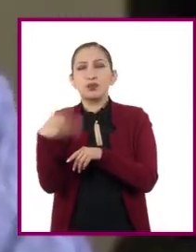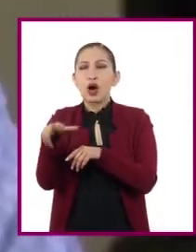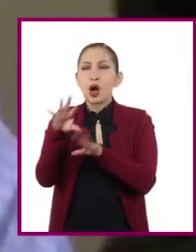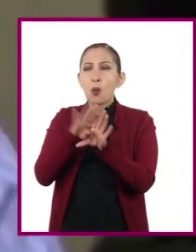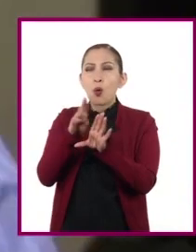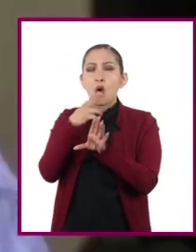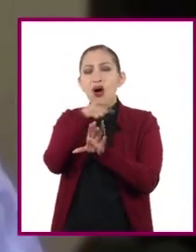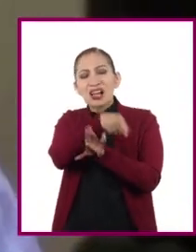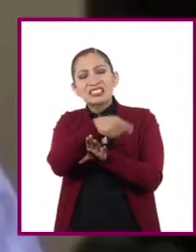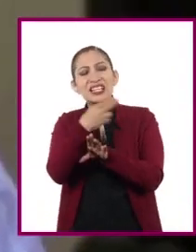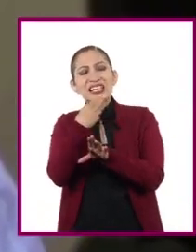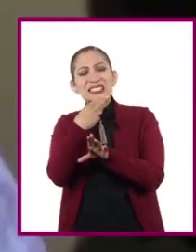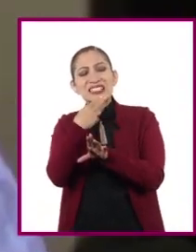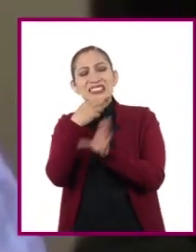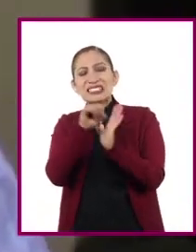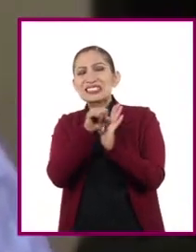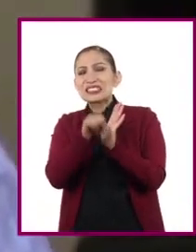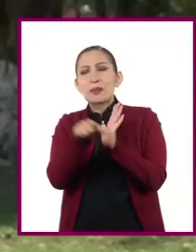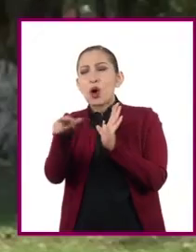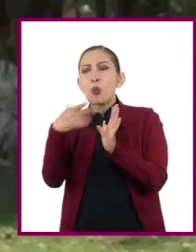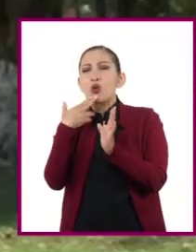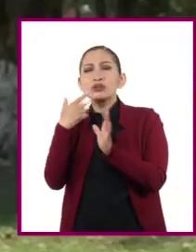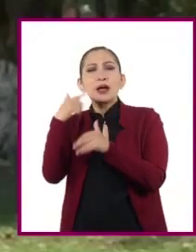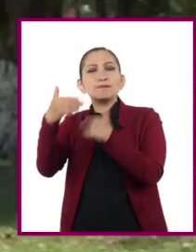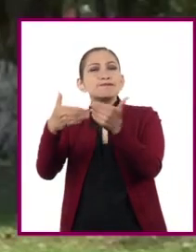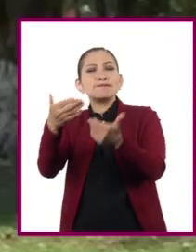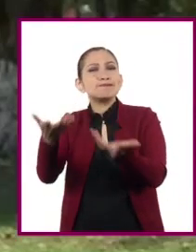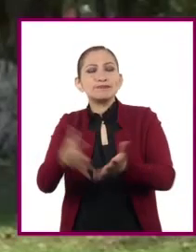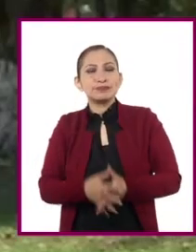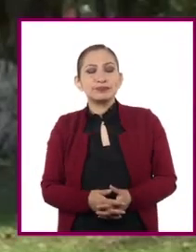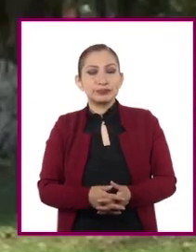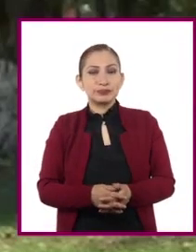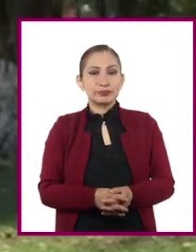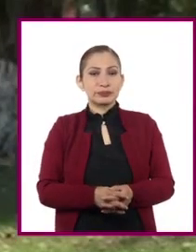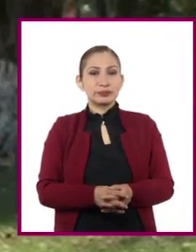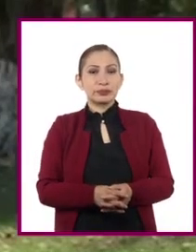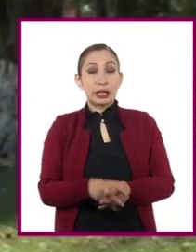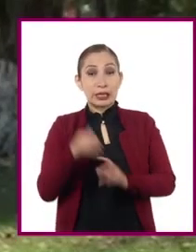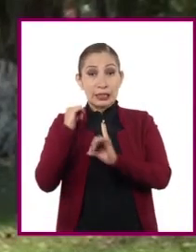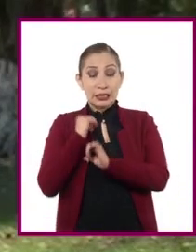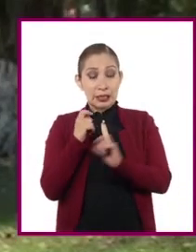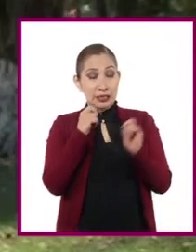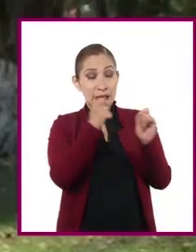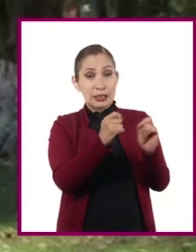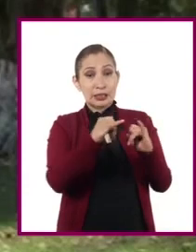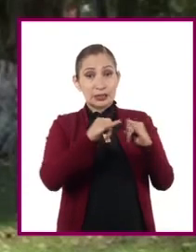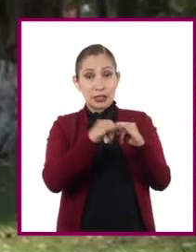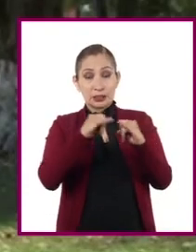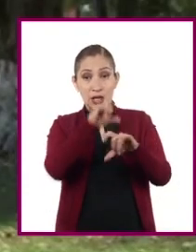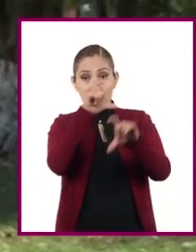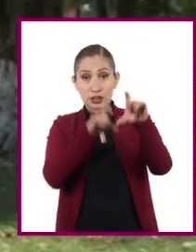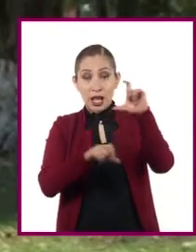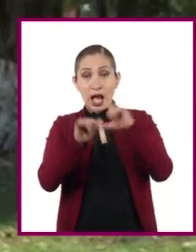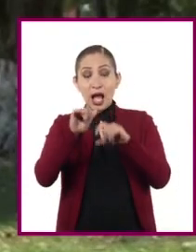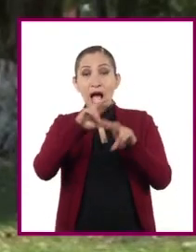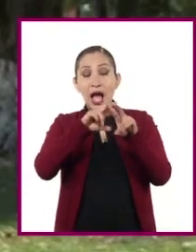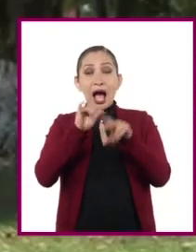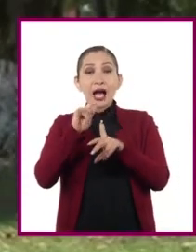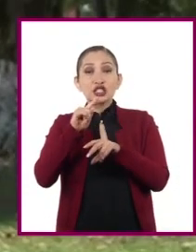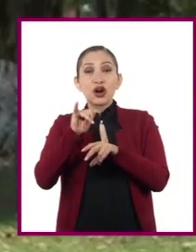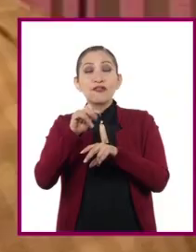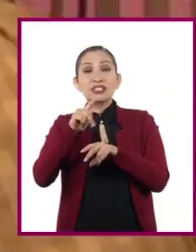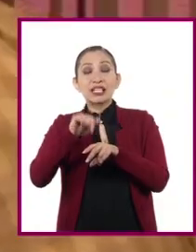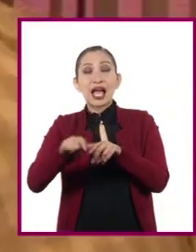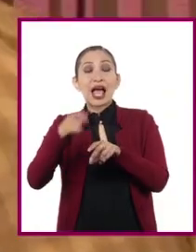buscar aplicaciones de estos sistemas de concentración solar. Se encargó al Instituto Nacional de Astrofísica, Óptica